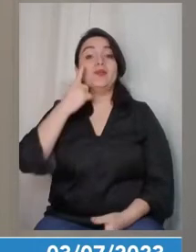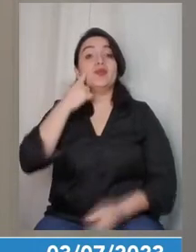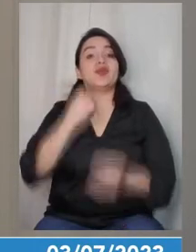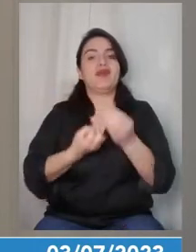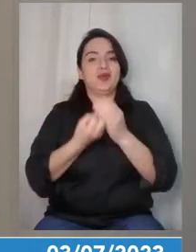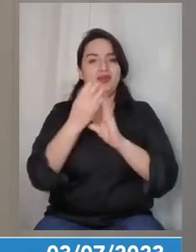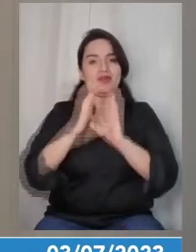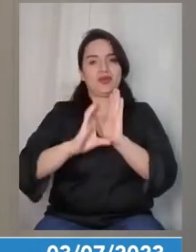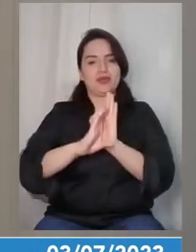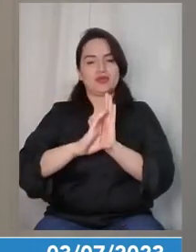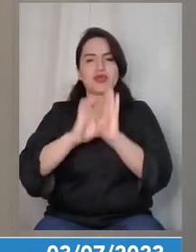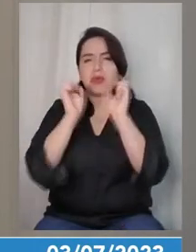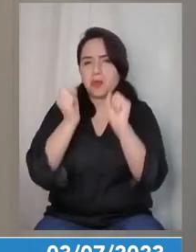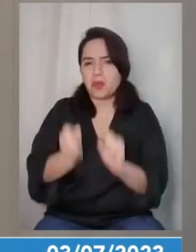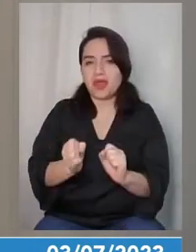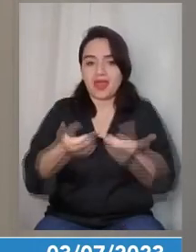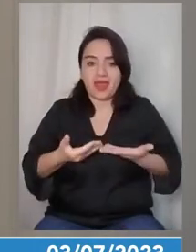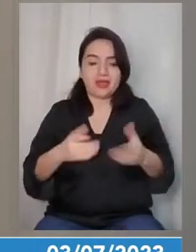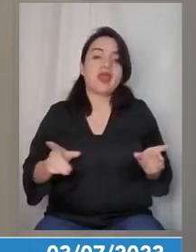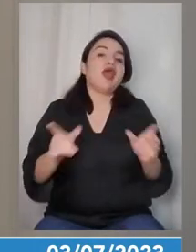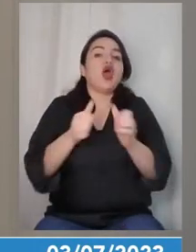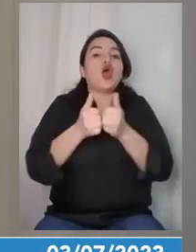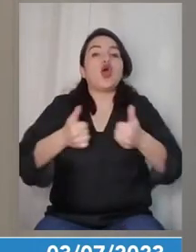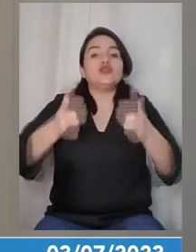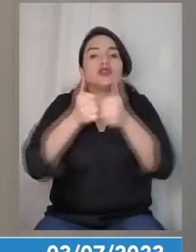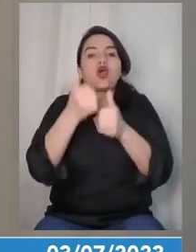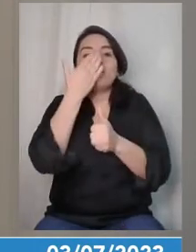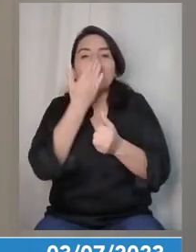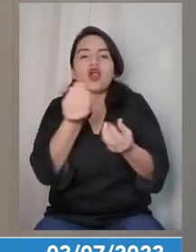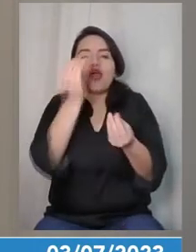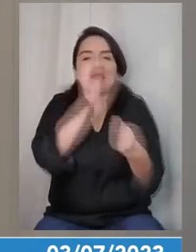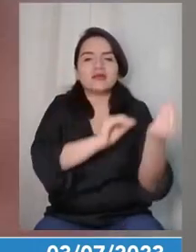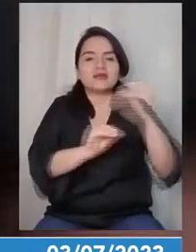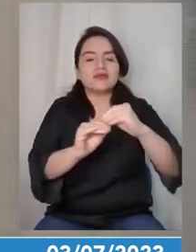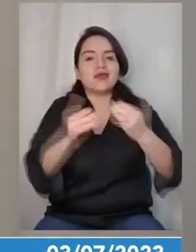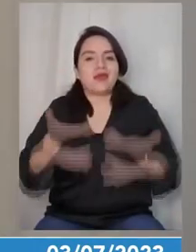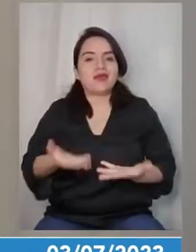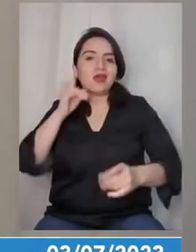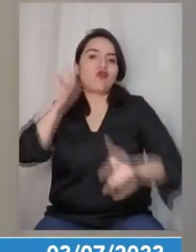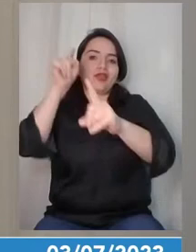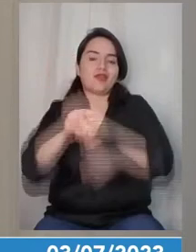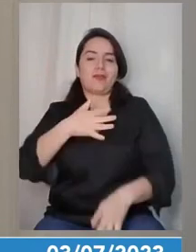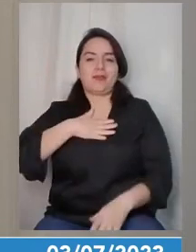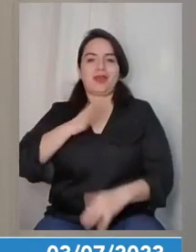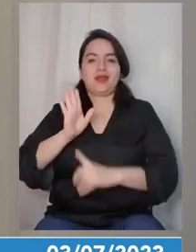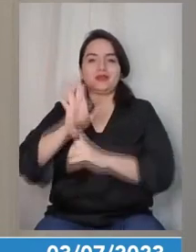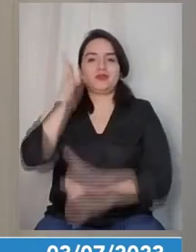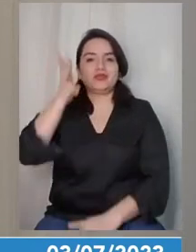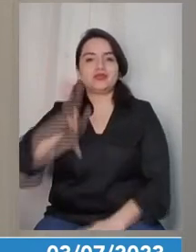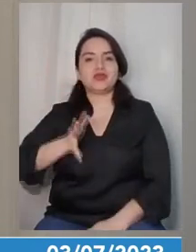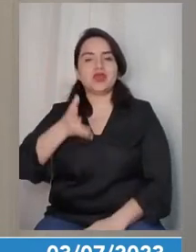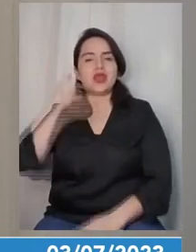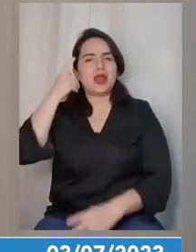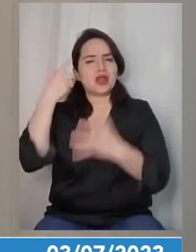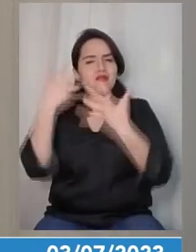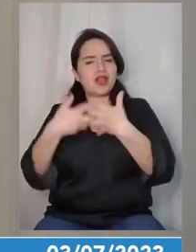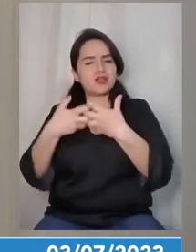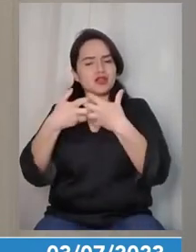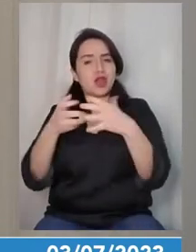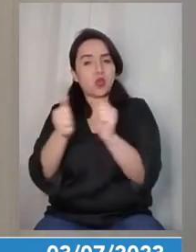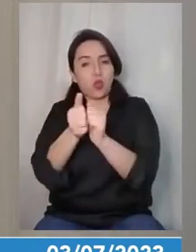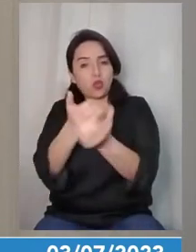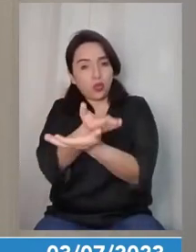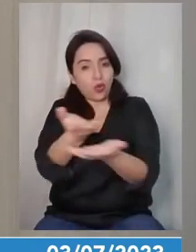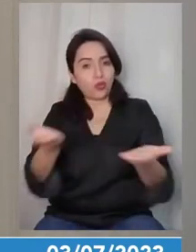mejorarlo. Y esa es la idea hoy día de mi exposición, reflexionar junto a ustedes en qué podría haber una